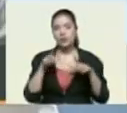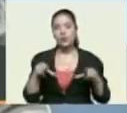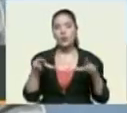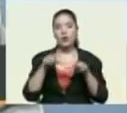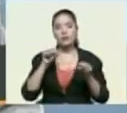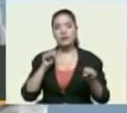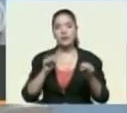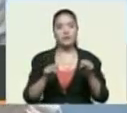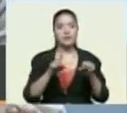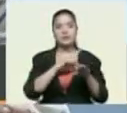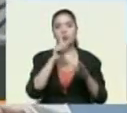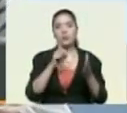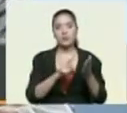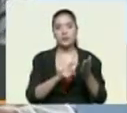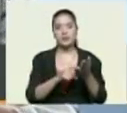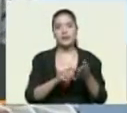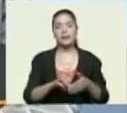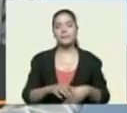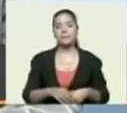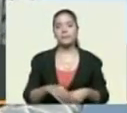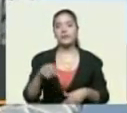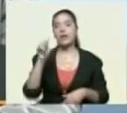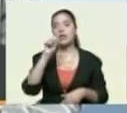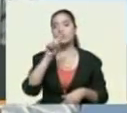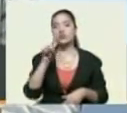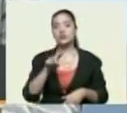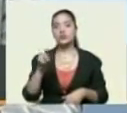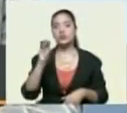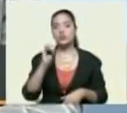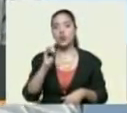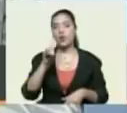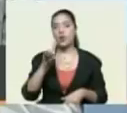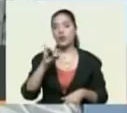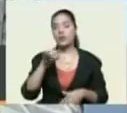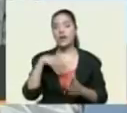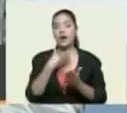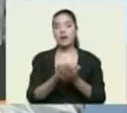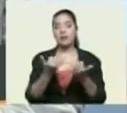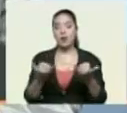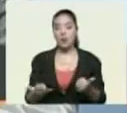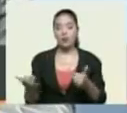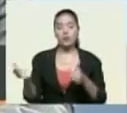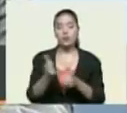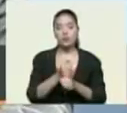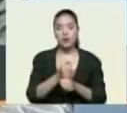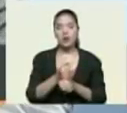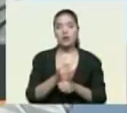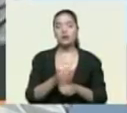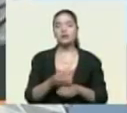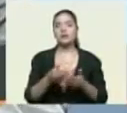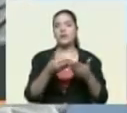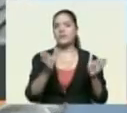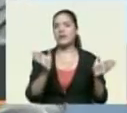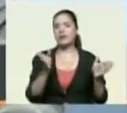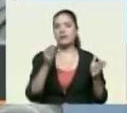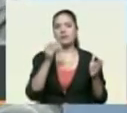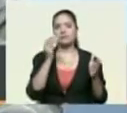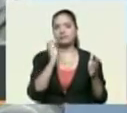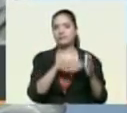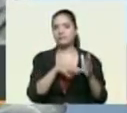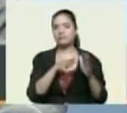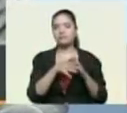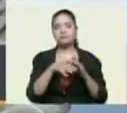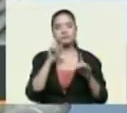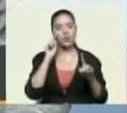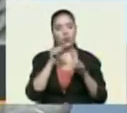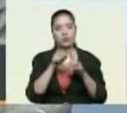de defensa integral, SODI, a los fines que sean reportados los montos incautados a la cuenta abierta para tal